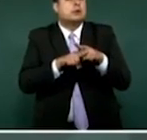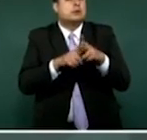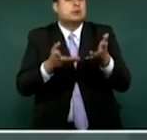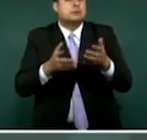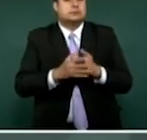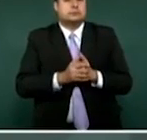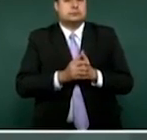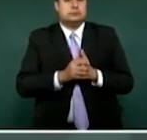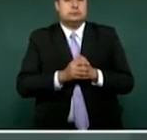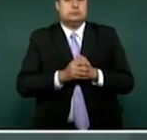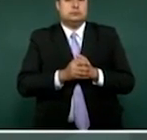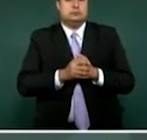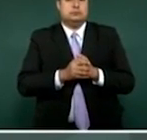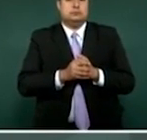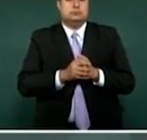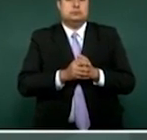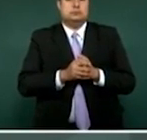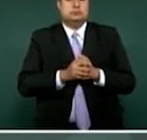solo